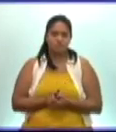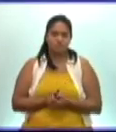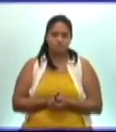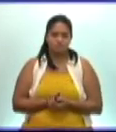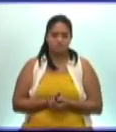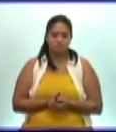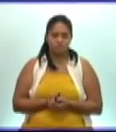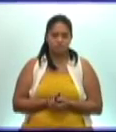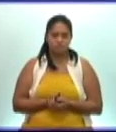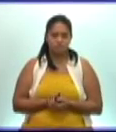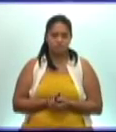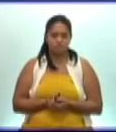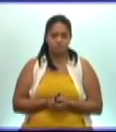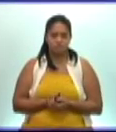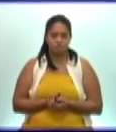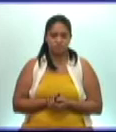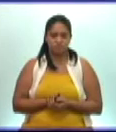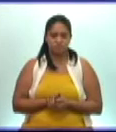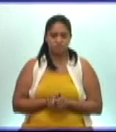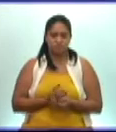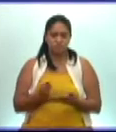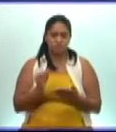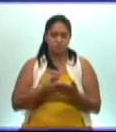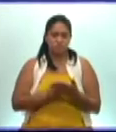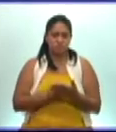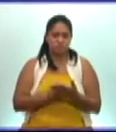la superposición de ondas.